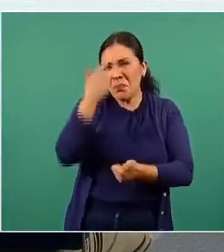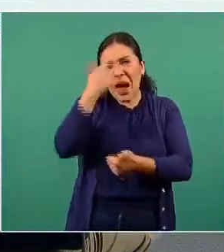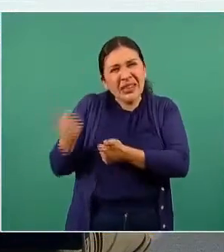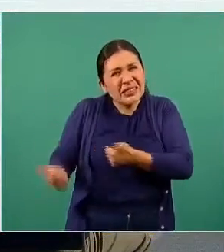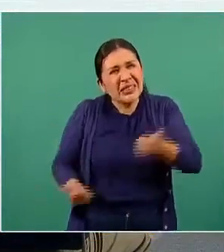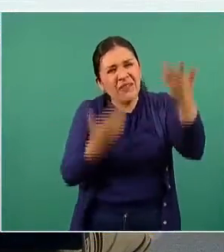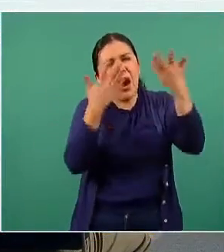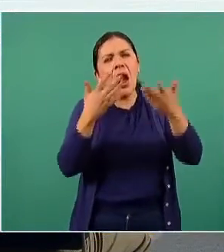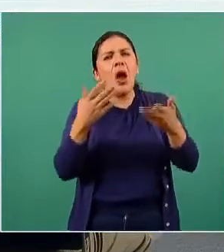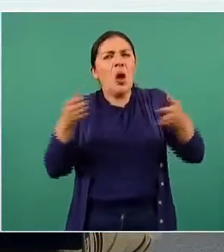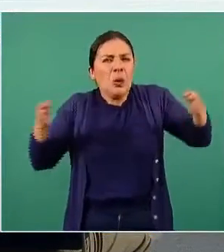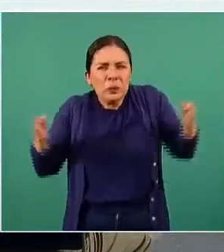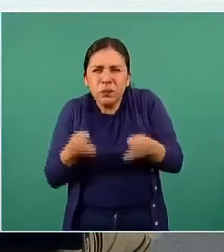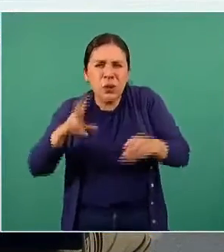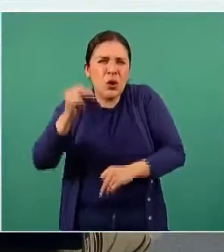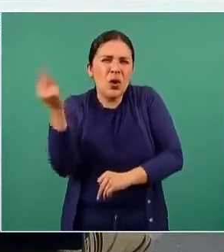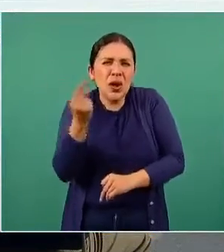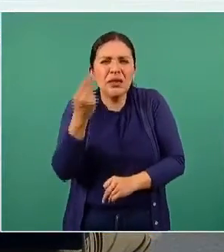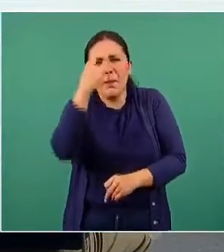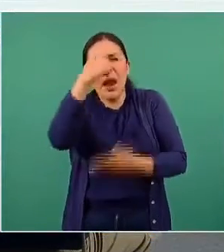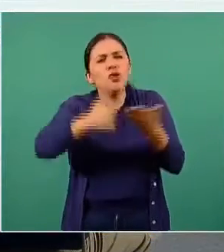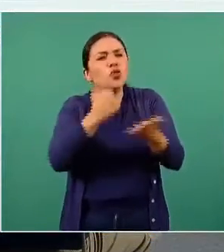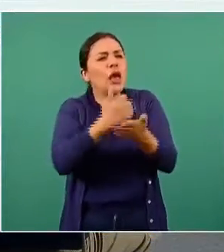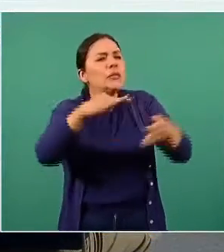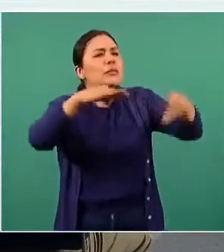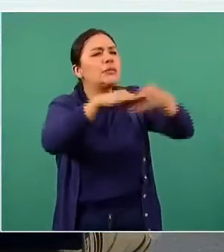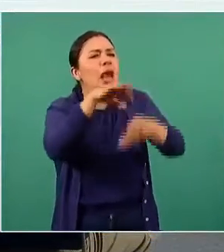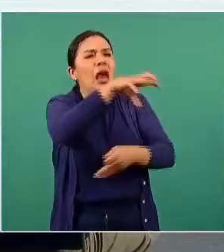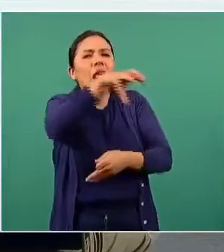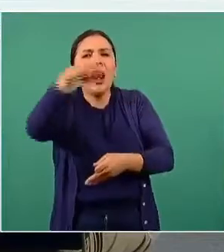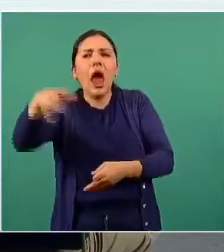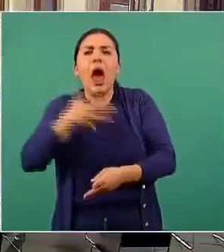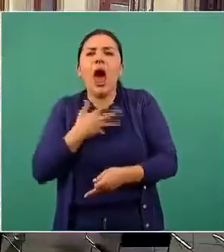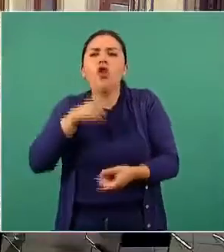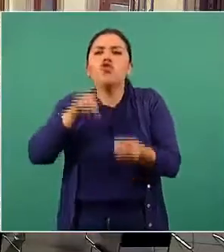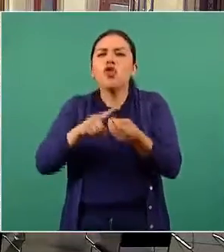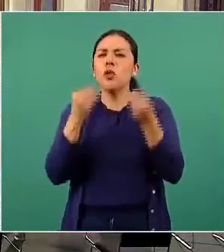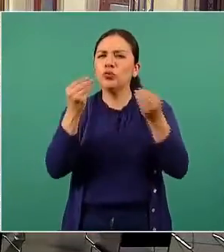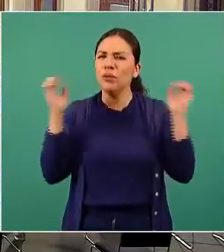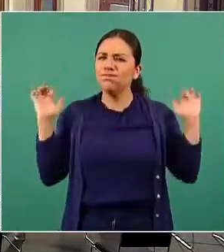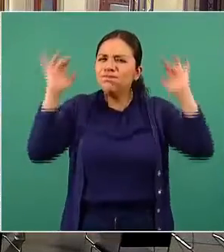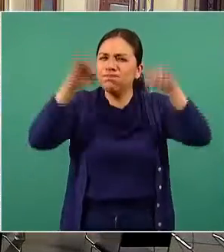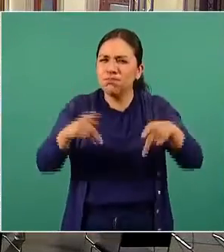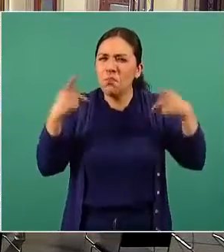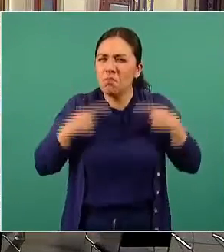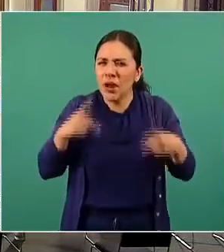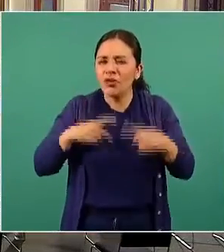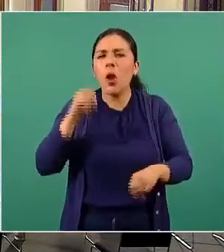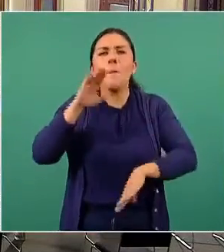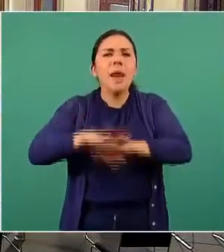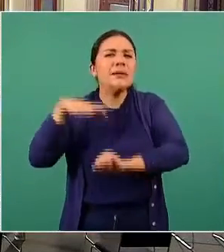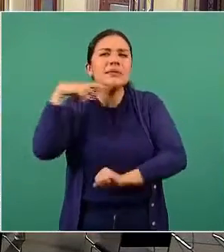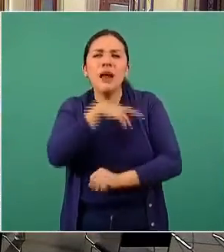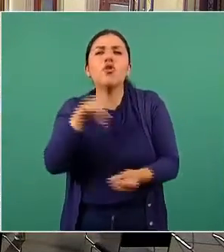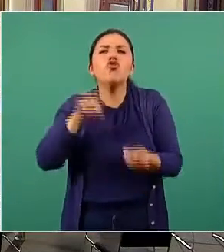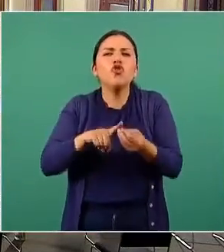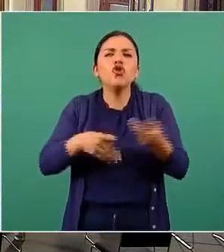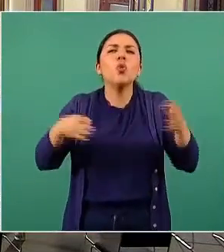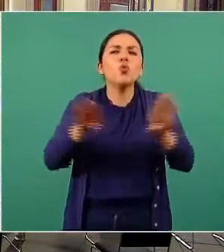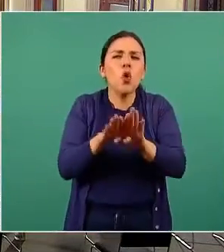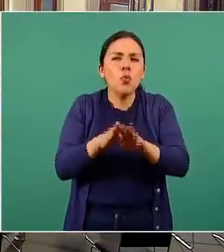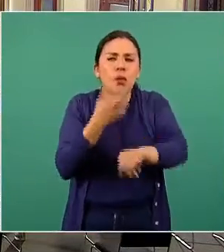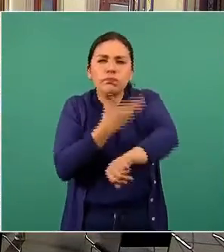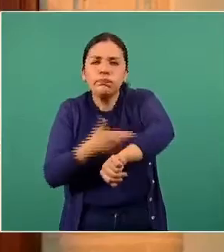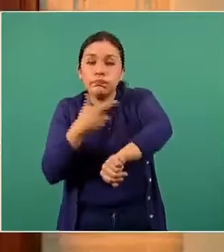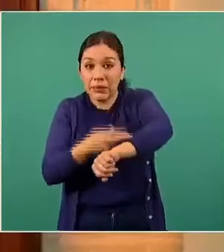en un ambiente urbano, en donde además también hay más concentración poblacional y de alguna manera se puede ir un poco más rápido, pero ayuda a identificar